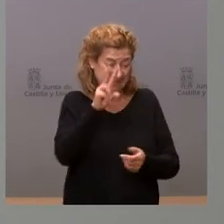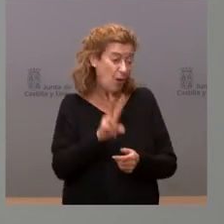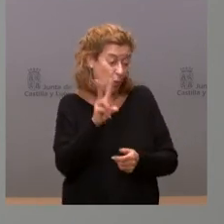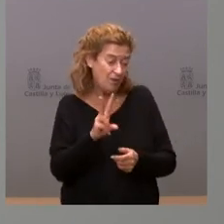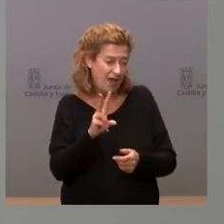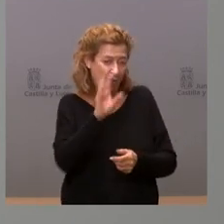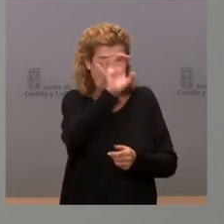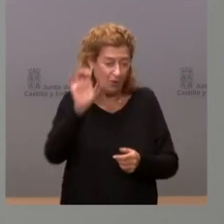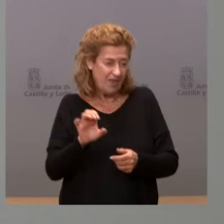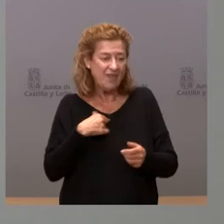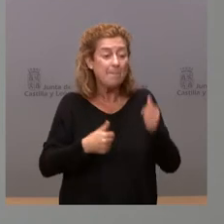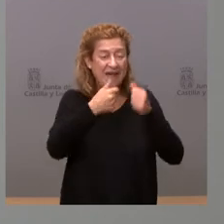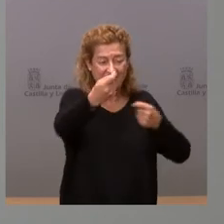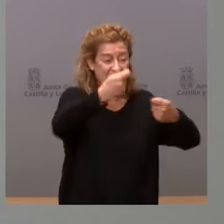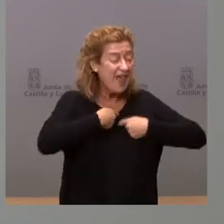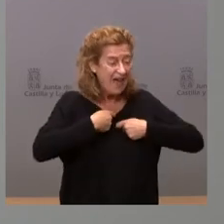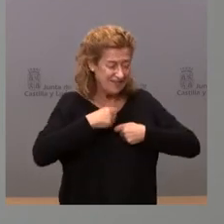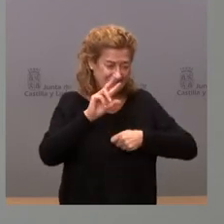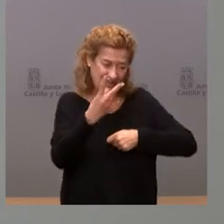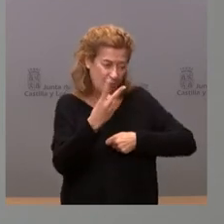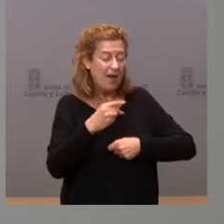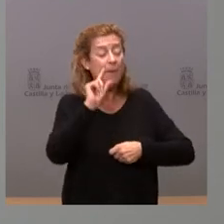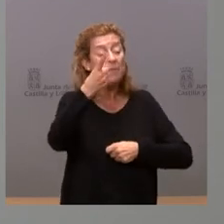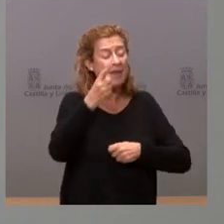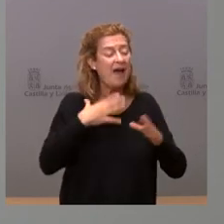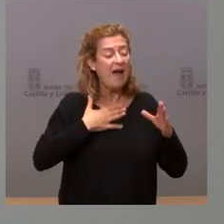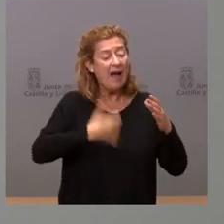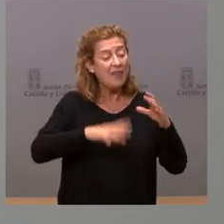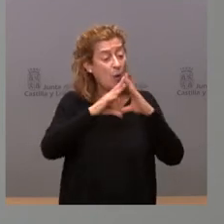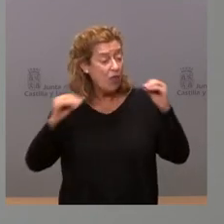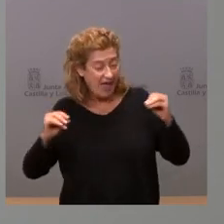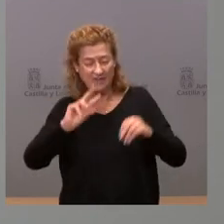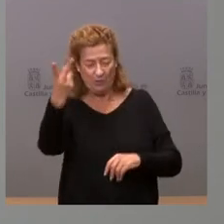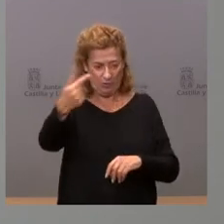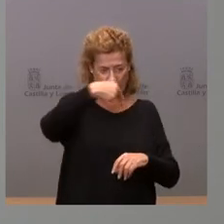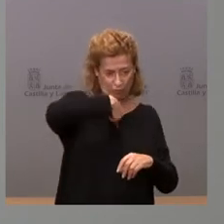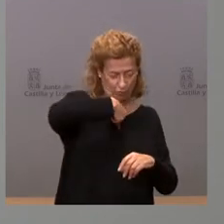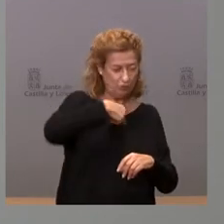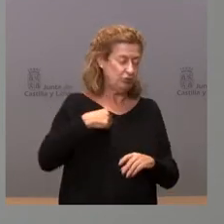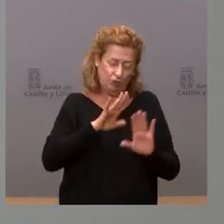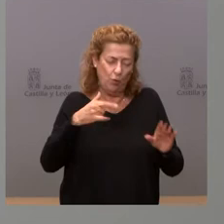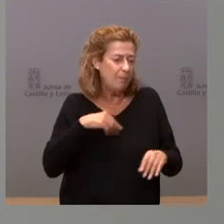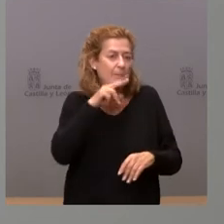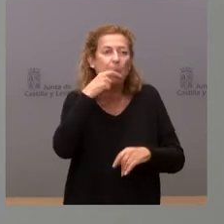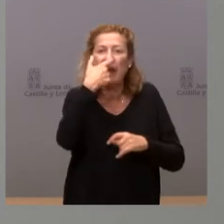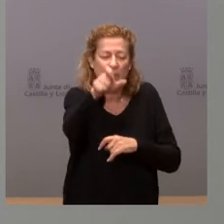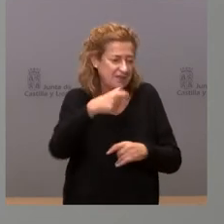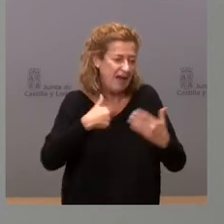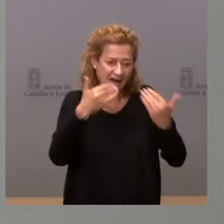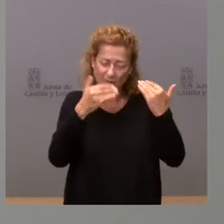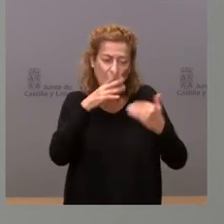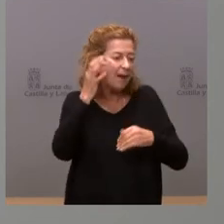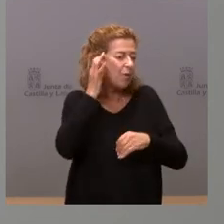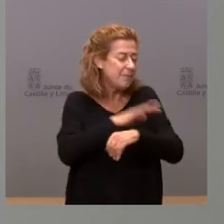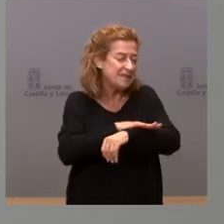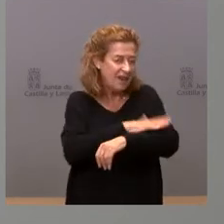unidades ha recibido de vacunación después de andalucía y por supuesto no tenemos más que palabras de agradecimiento para la ministra defensa y para el